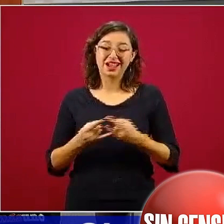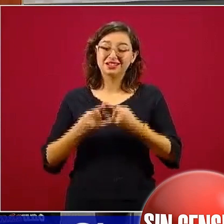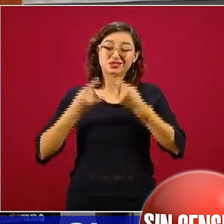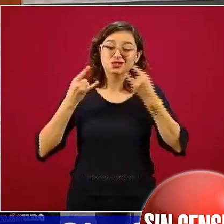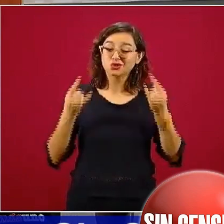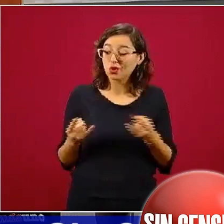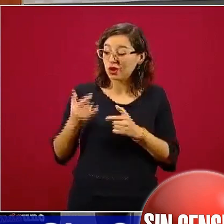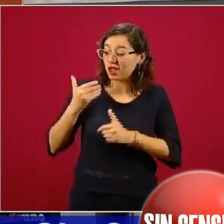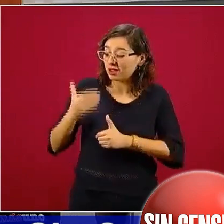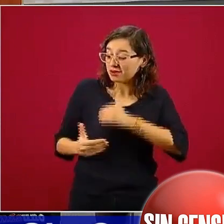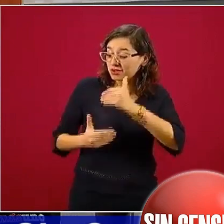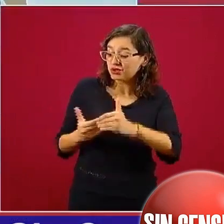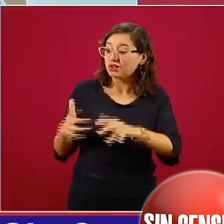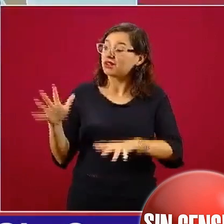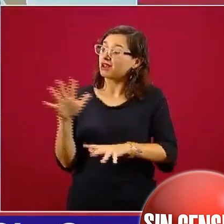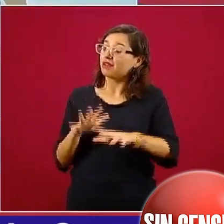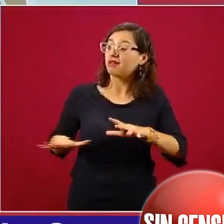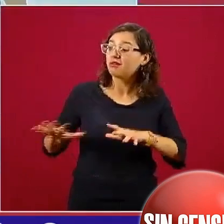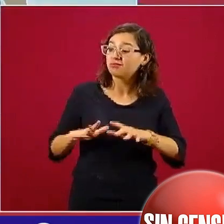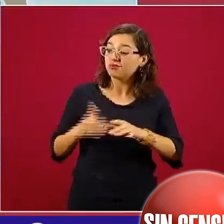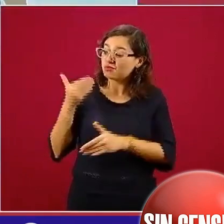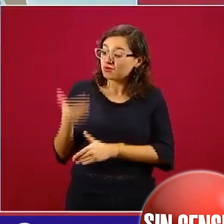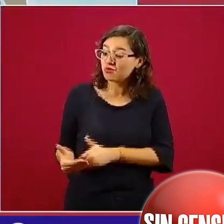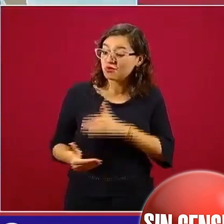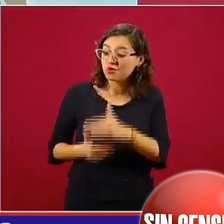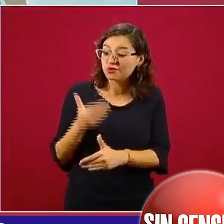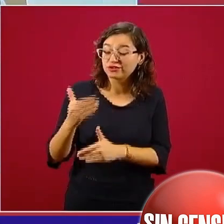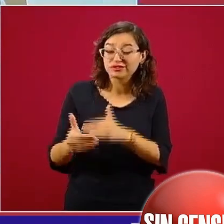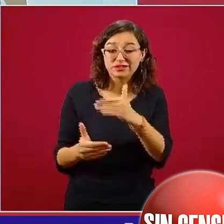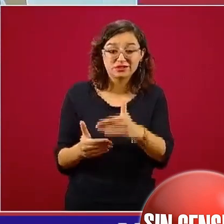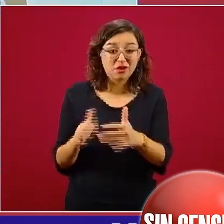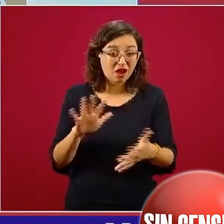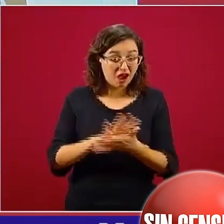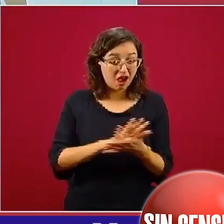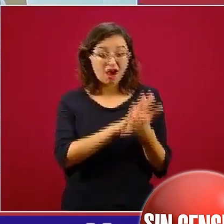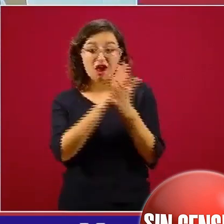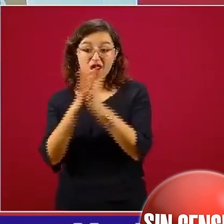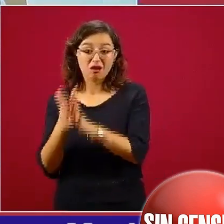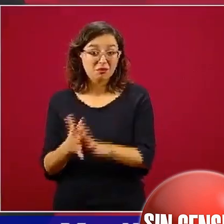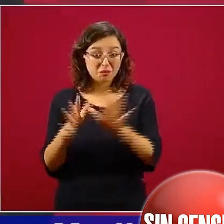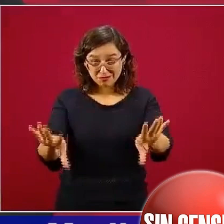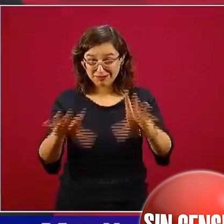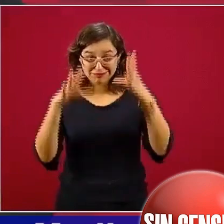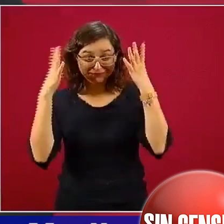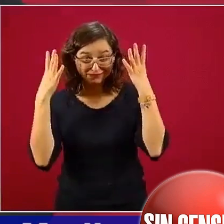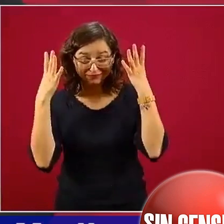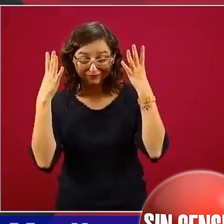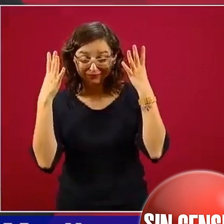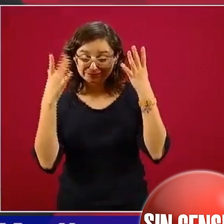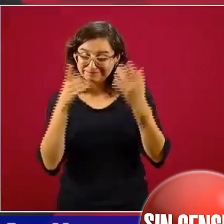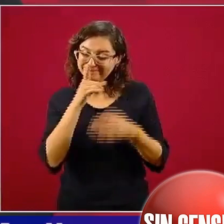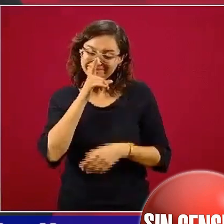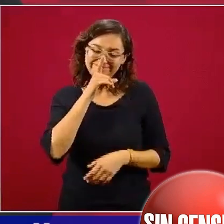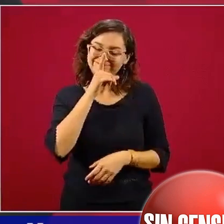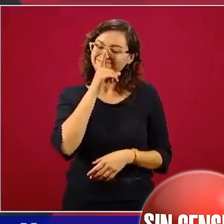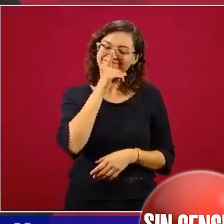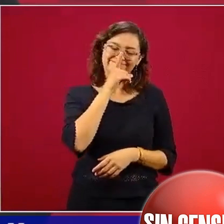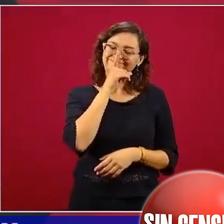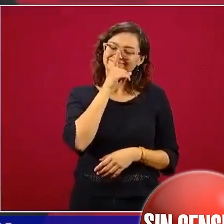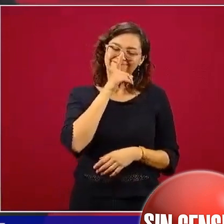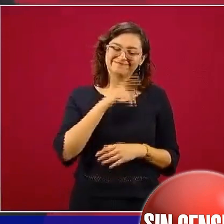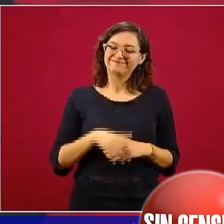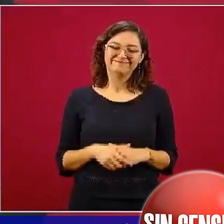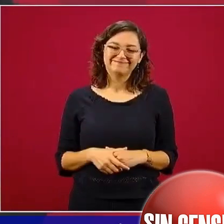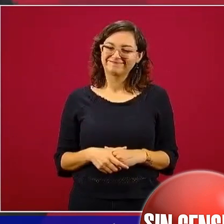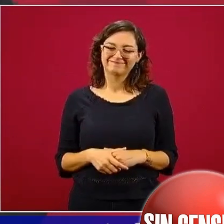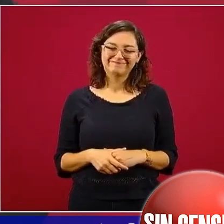los procesos sociales de transformación, no sucede como